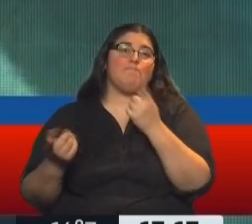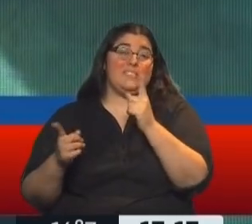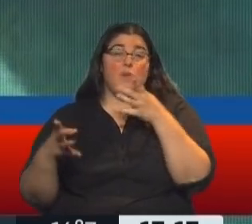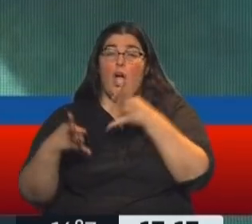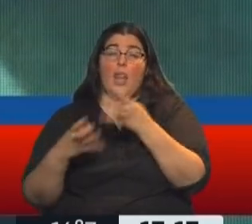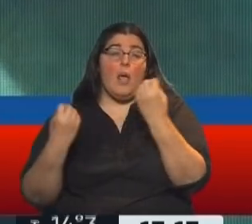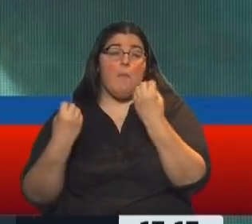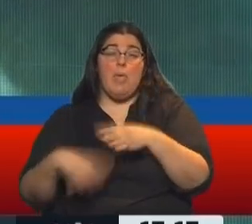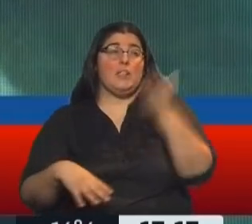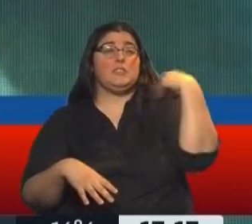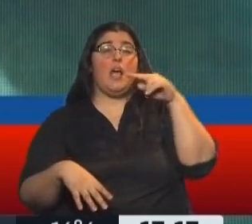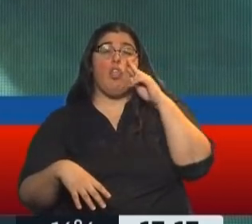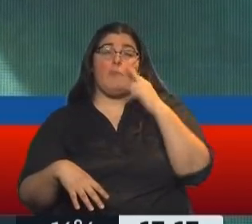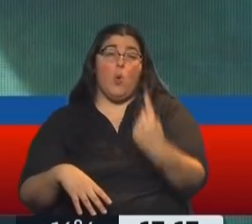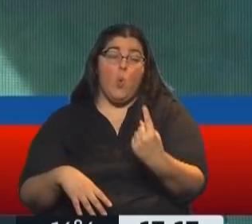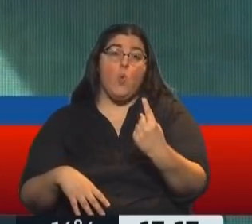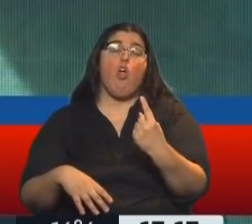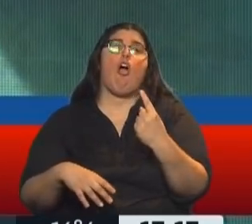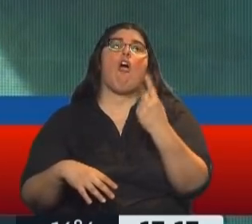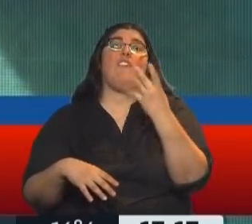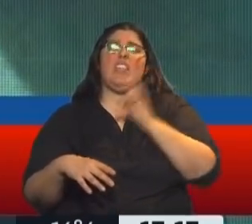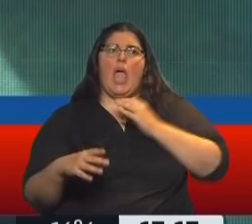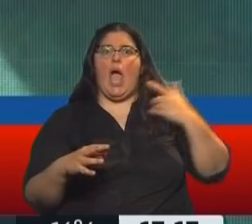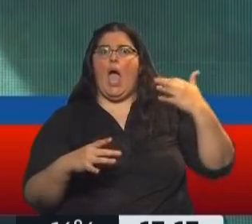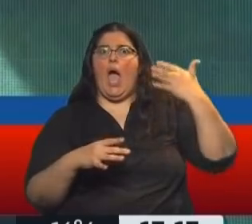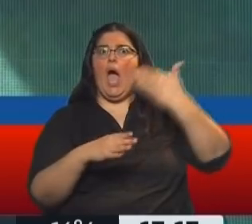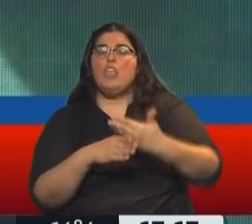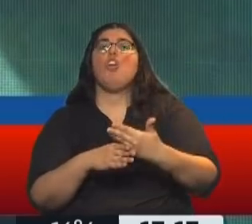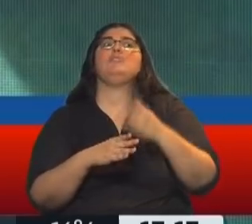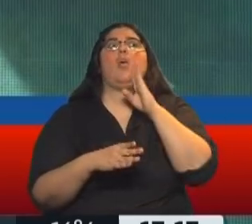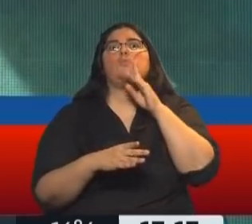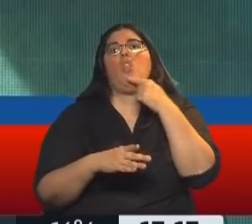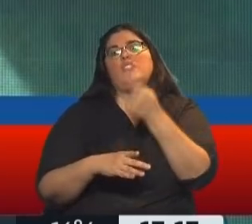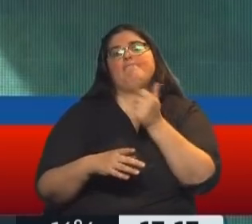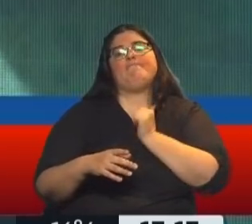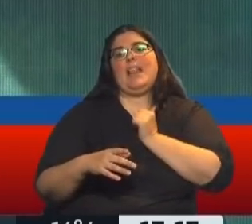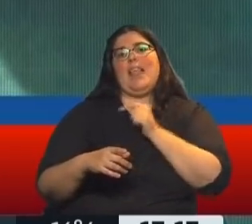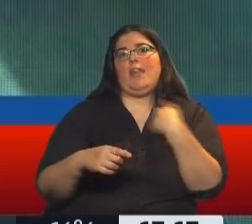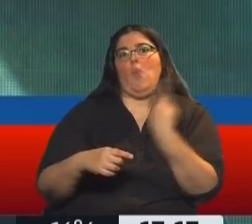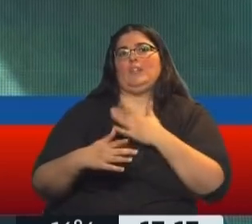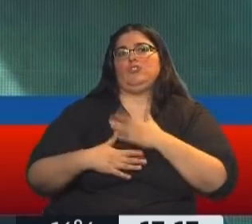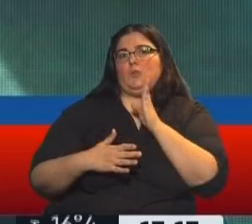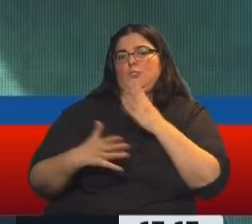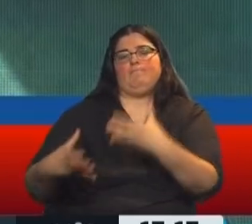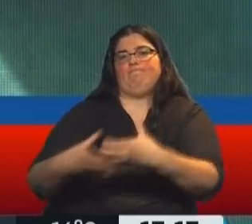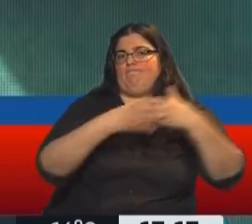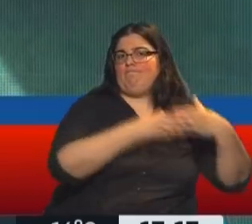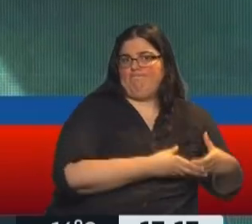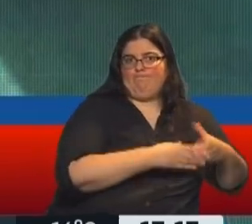2001, y 20 años después Estados Unidos decide retirarse, abandonar el campo de batalla ante una situación